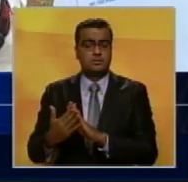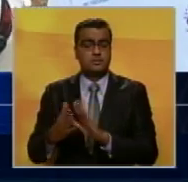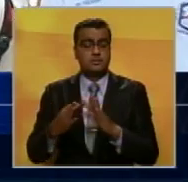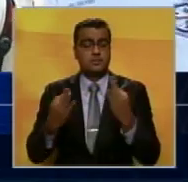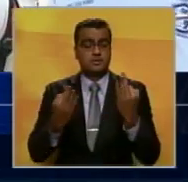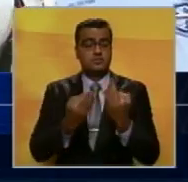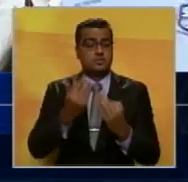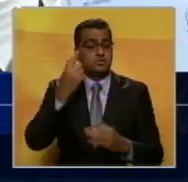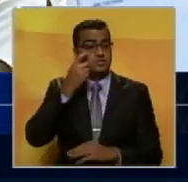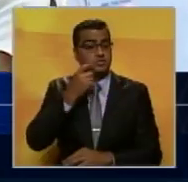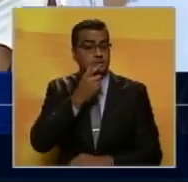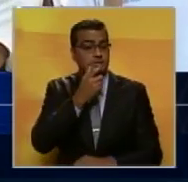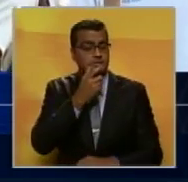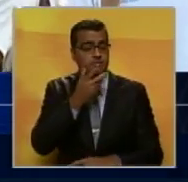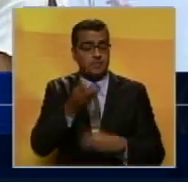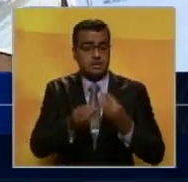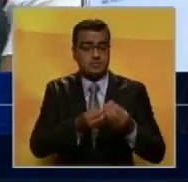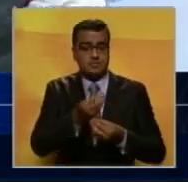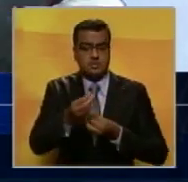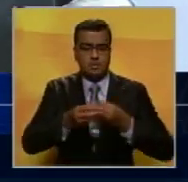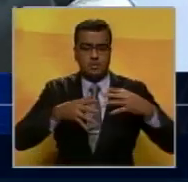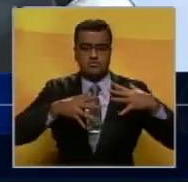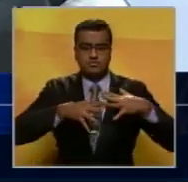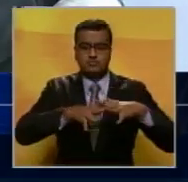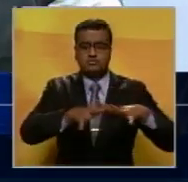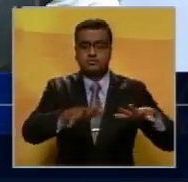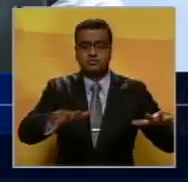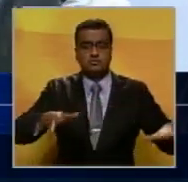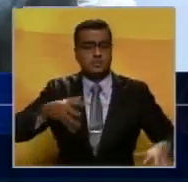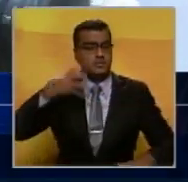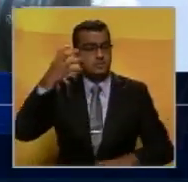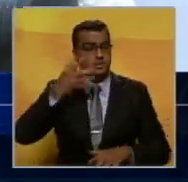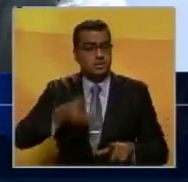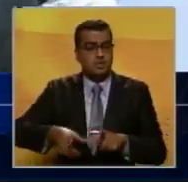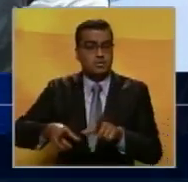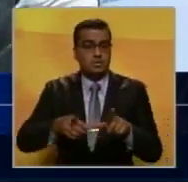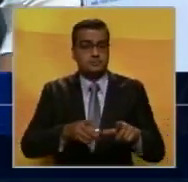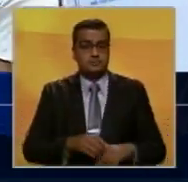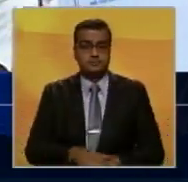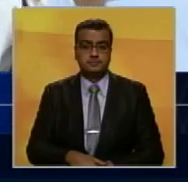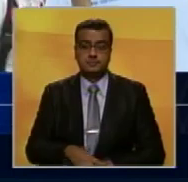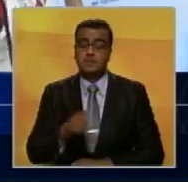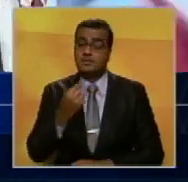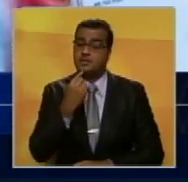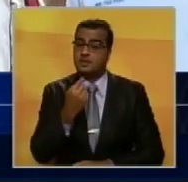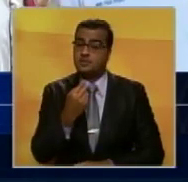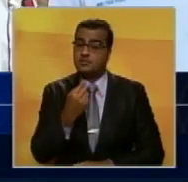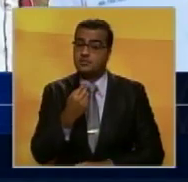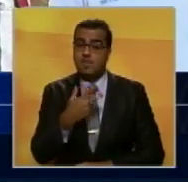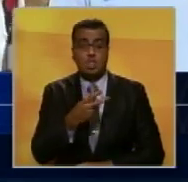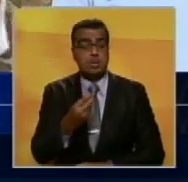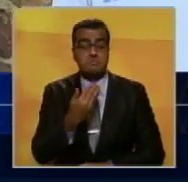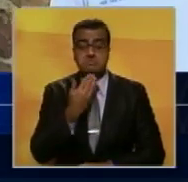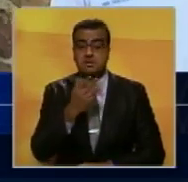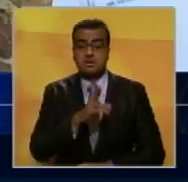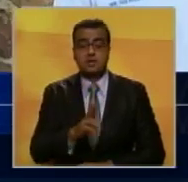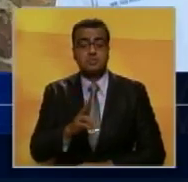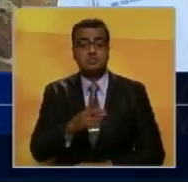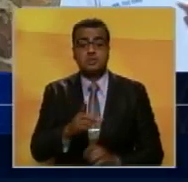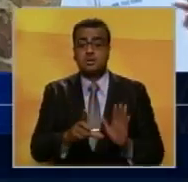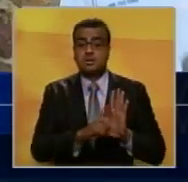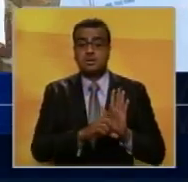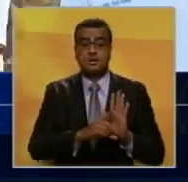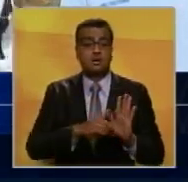Federación y Sucre, para así crear una red de emisoras comunitarias en este estado. Además dijo que no permitirá el uso ilegal